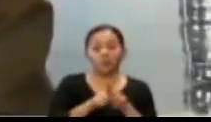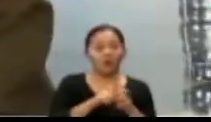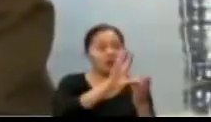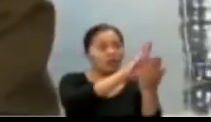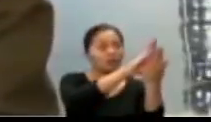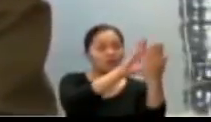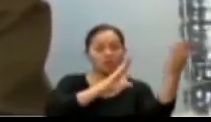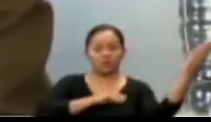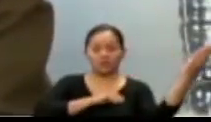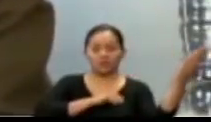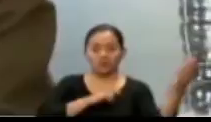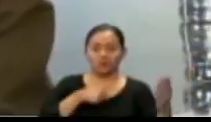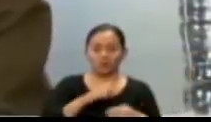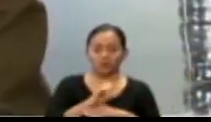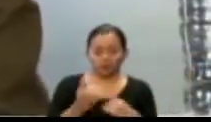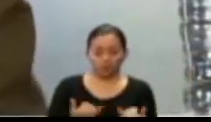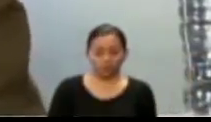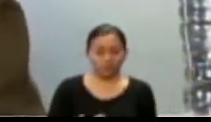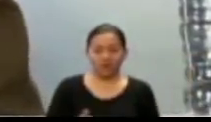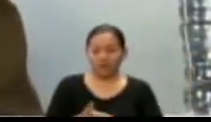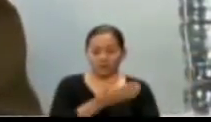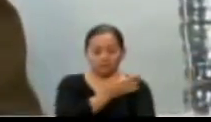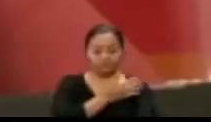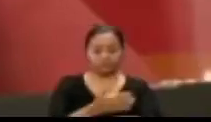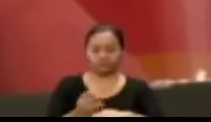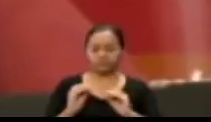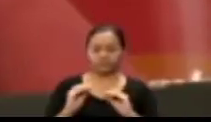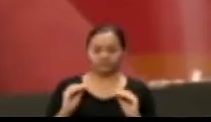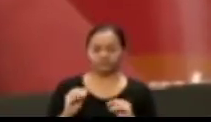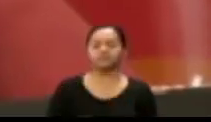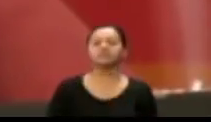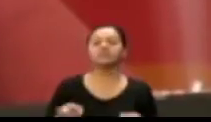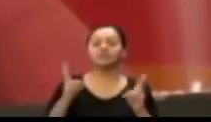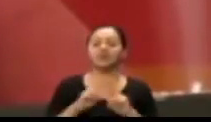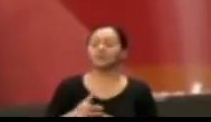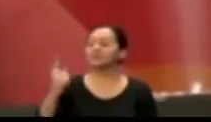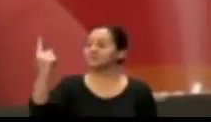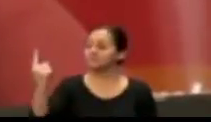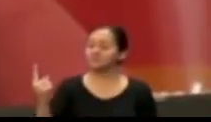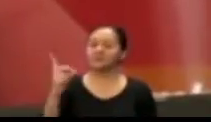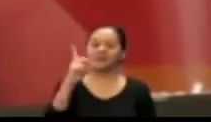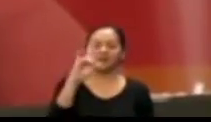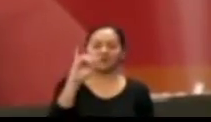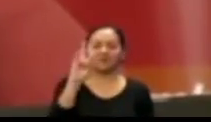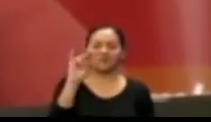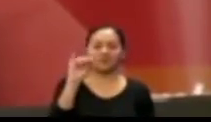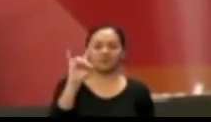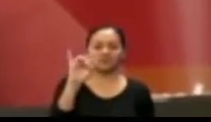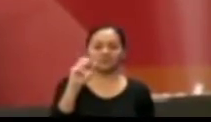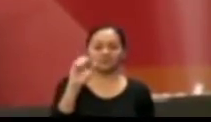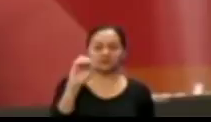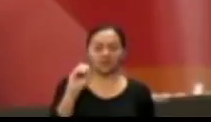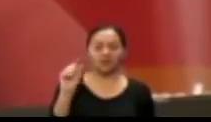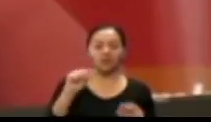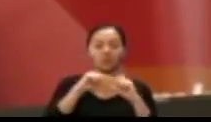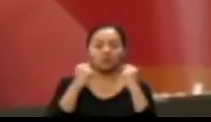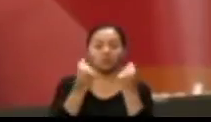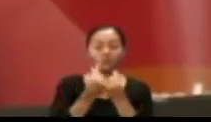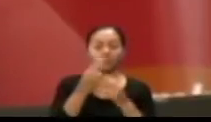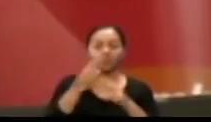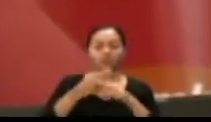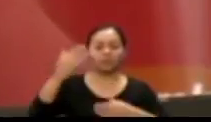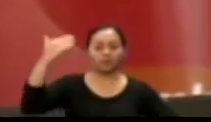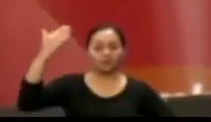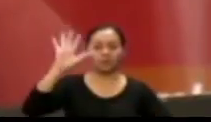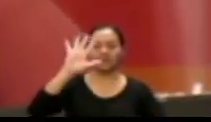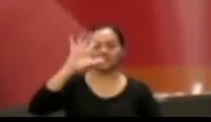puntos más poderosos. Hoy también nos acompaña, está junto a nosotros Alessandro Di Battista, perteneciente al Movimiento Cinco Estrellas.